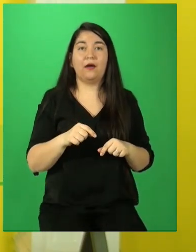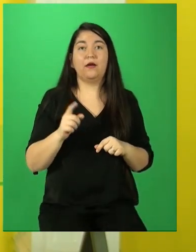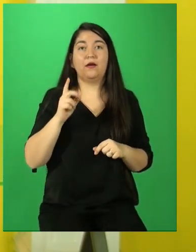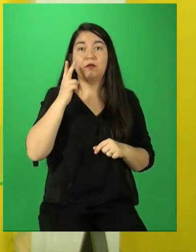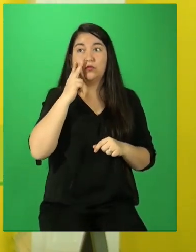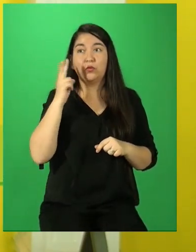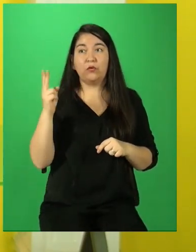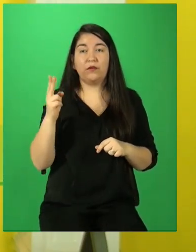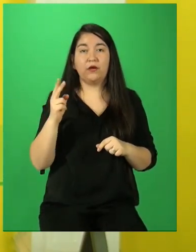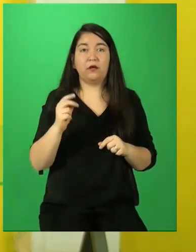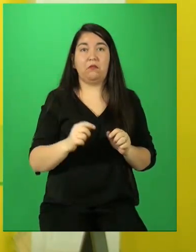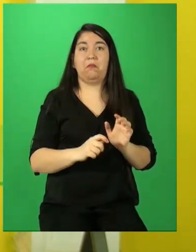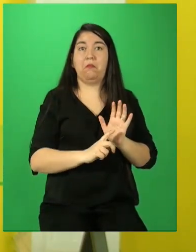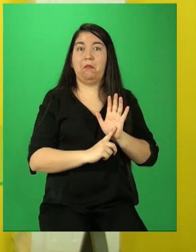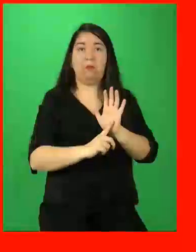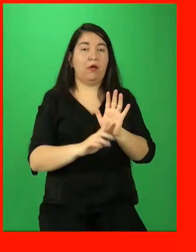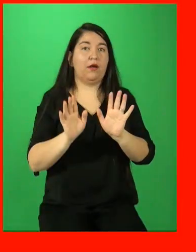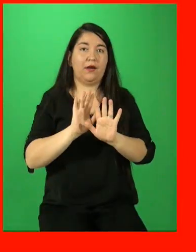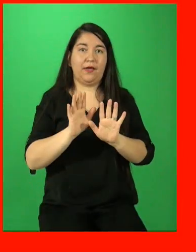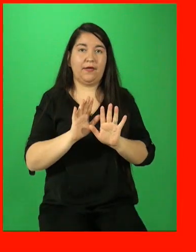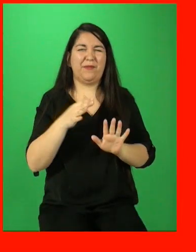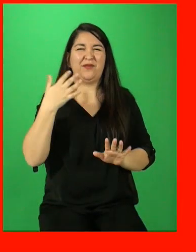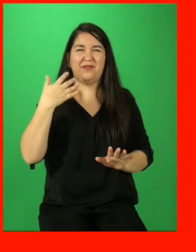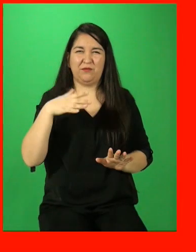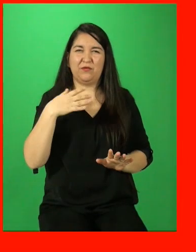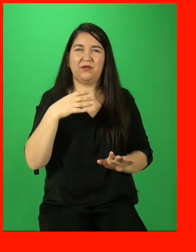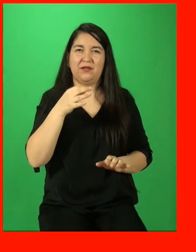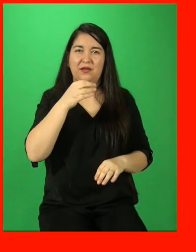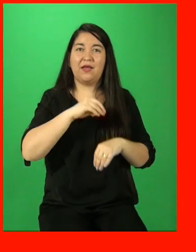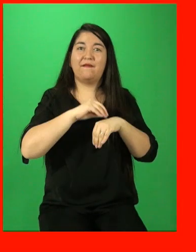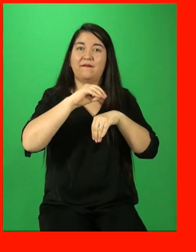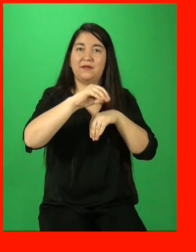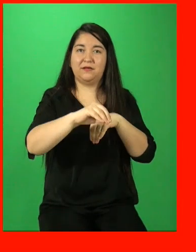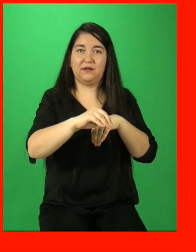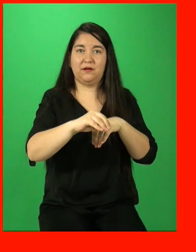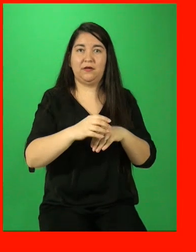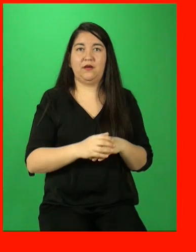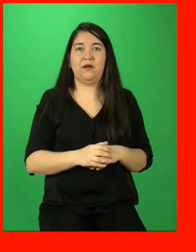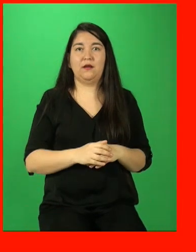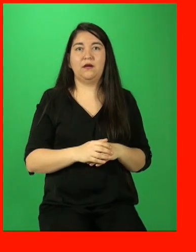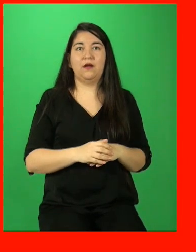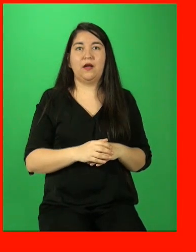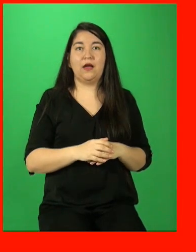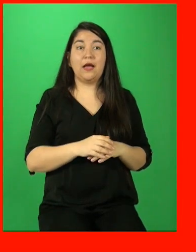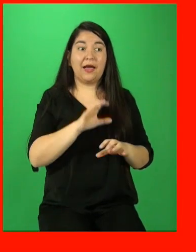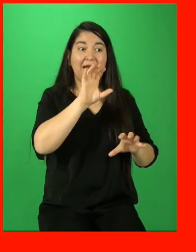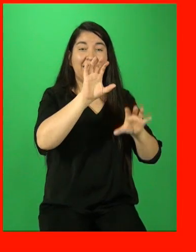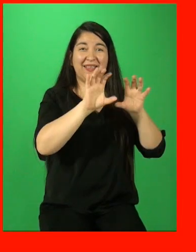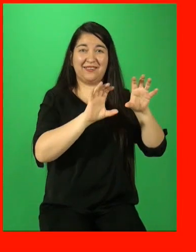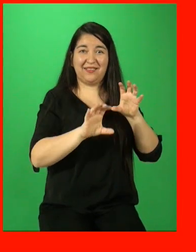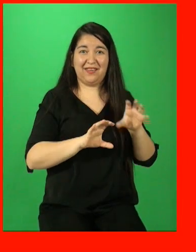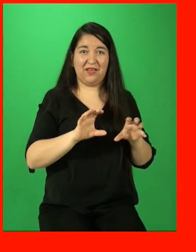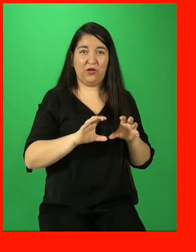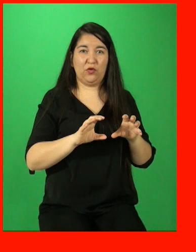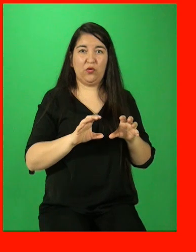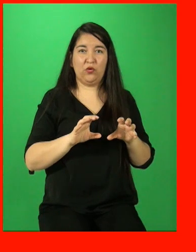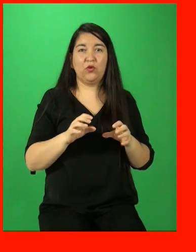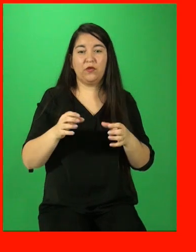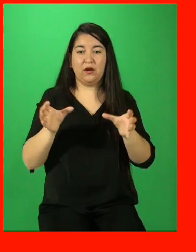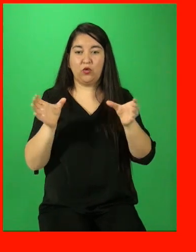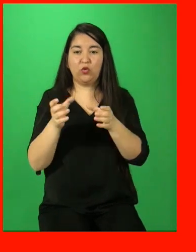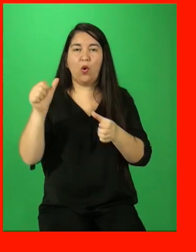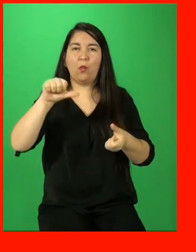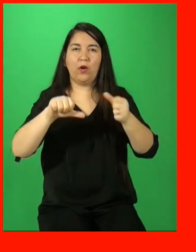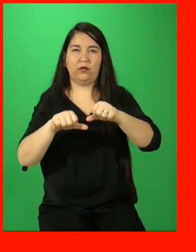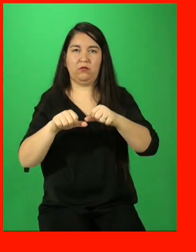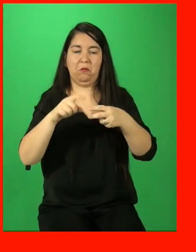expresado, pero muchas veces sí, y es importante mencionarlo, el estado de agregación de los compuestos. Nosotros conocemos principalmente